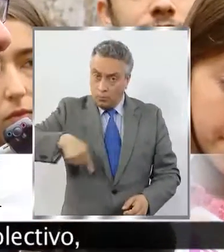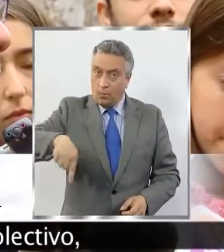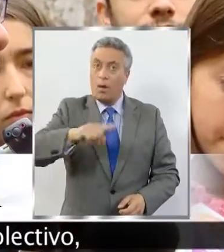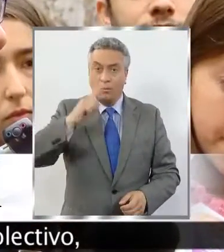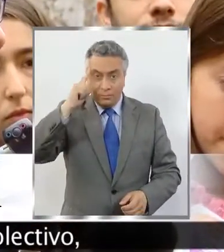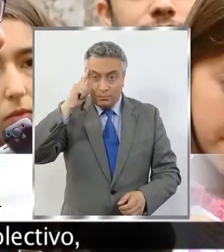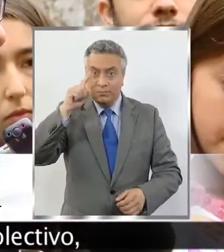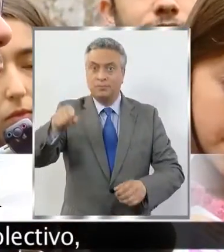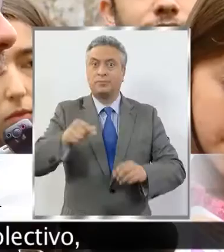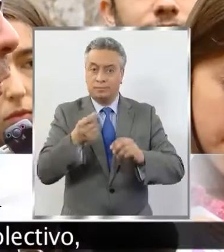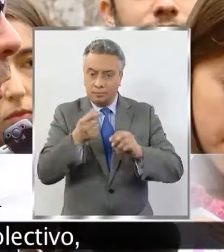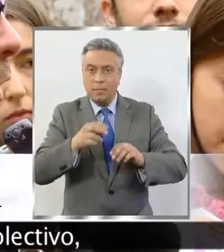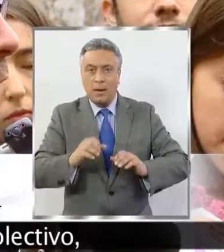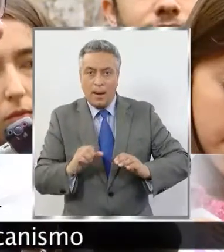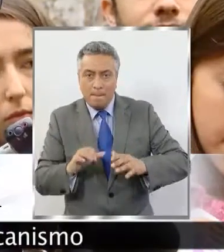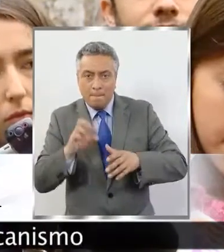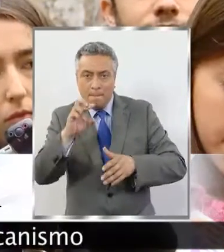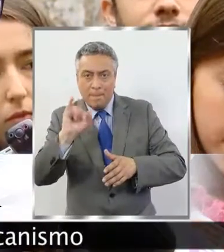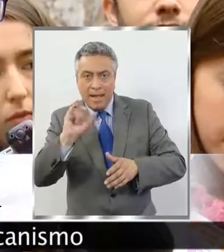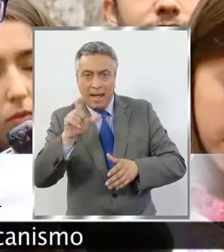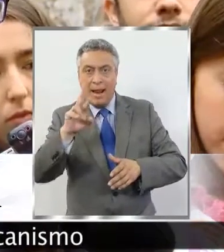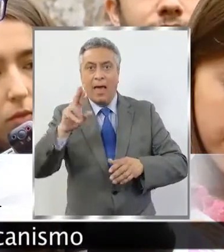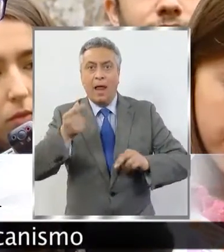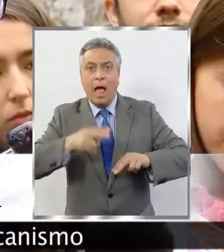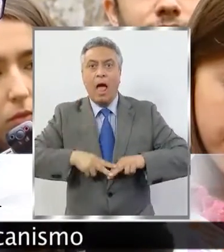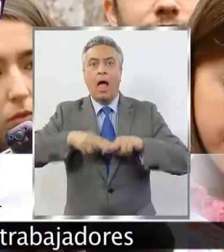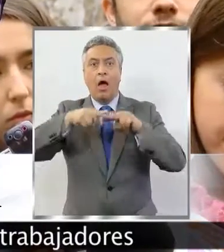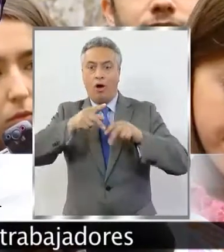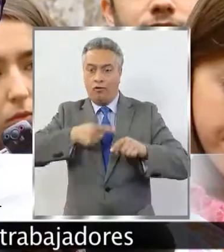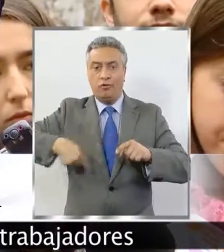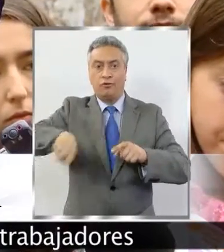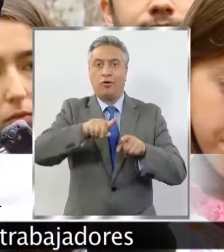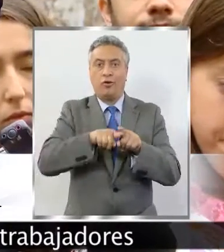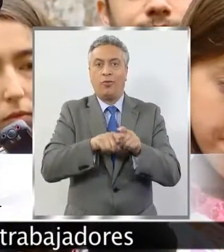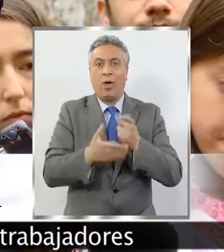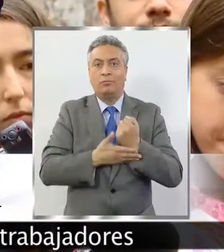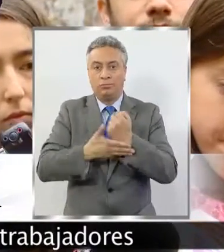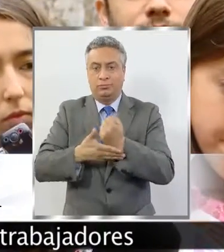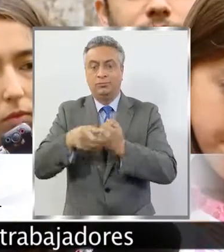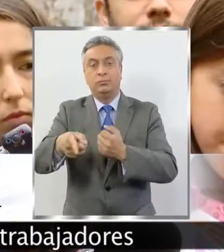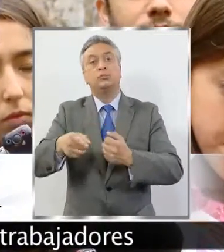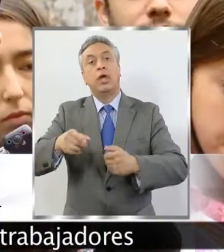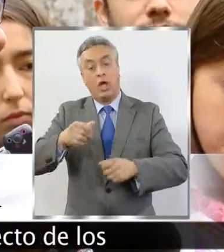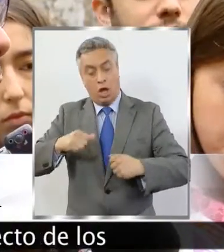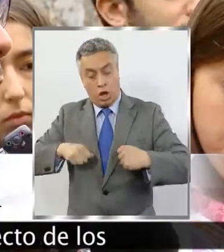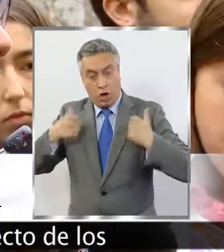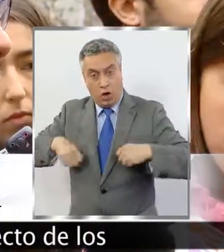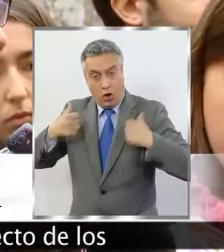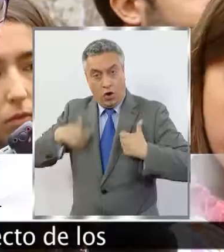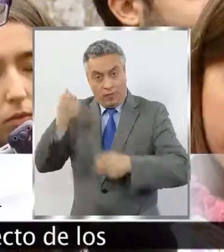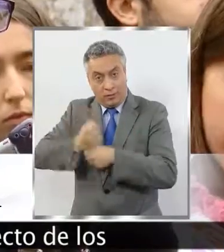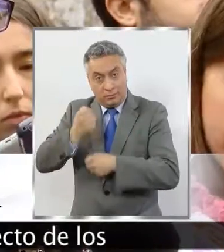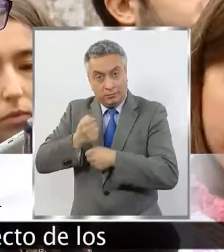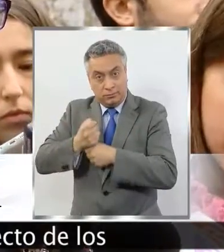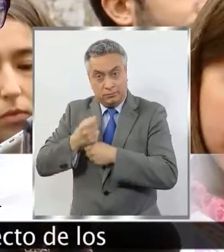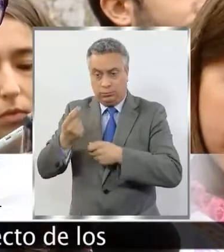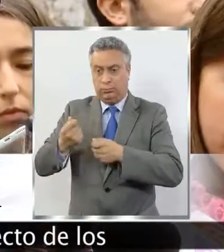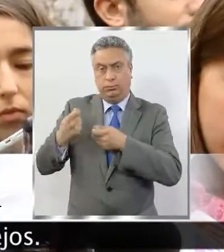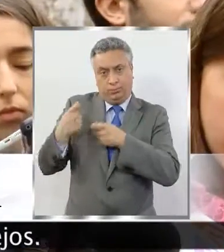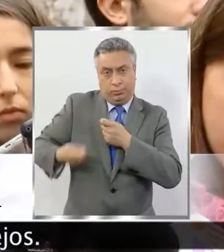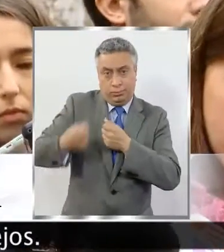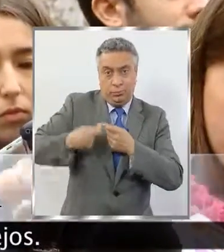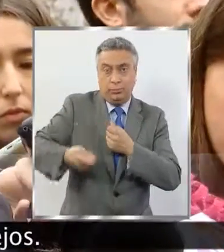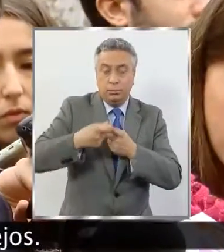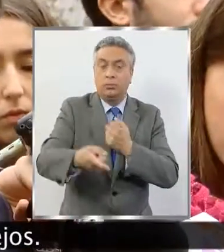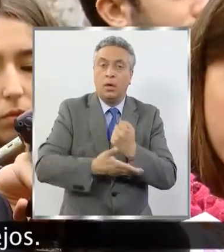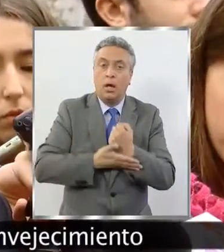creación de un pilar de ahorro colectivo que operaría con un mecanismo de reparto, es decir, que los trabajadores más jóvenes coticen respecto de